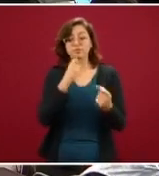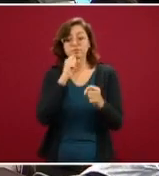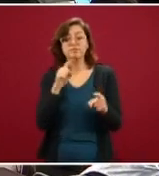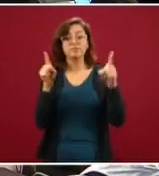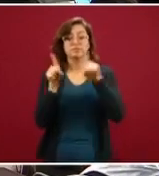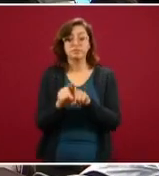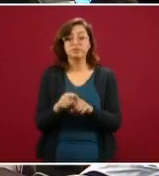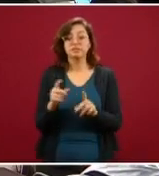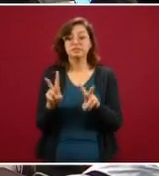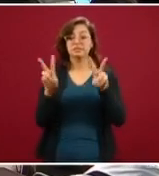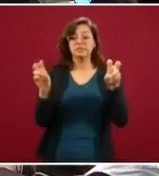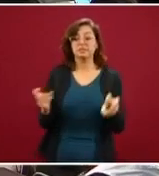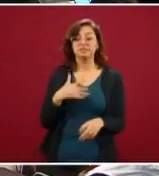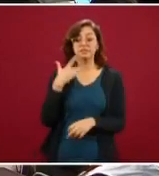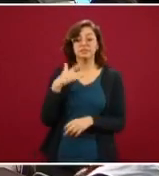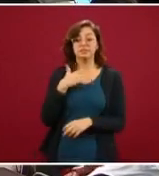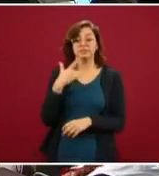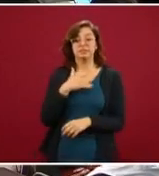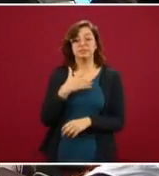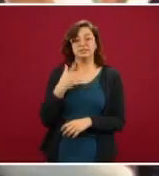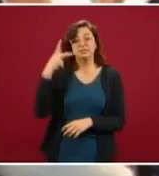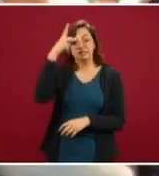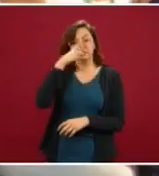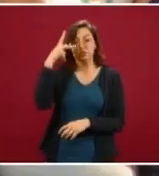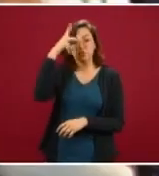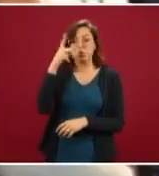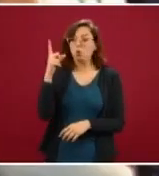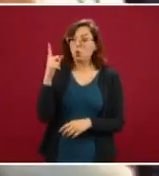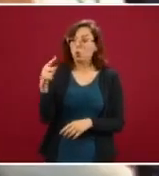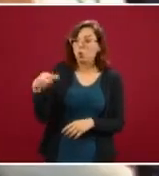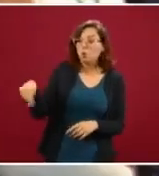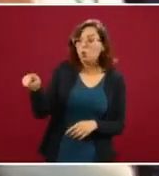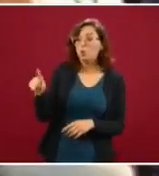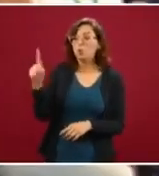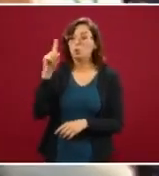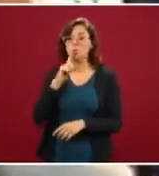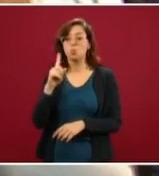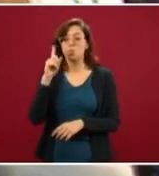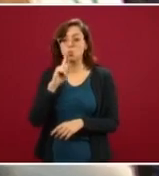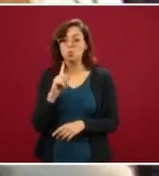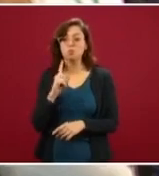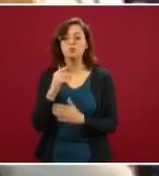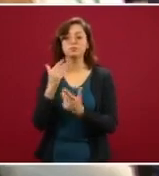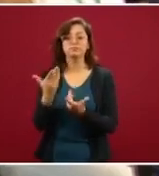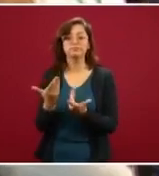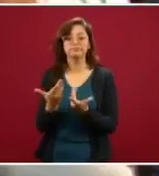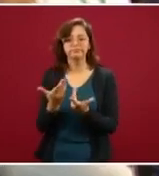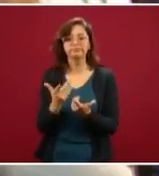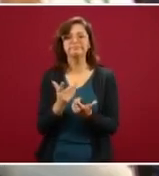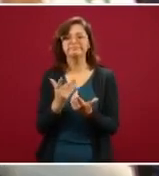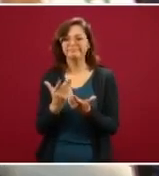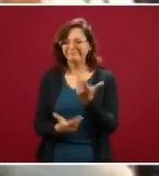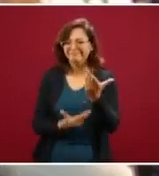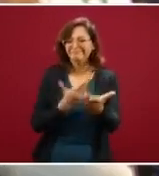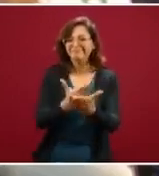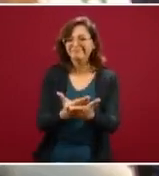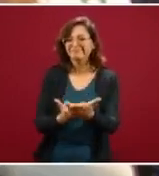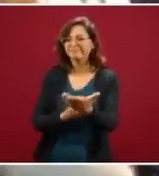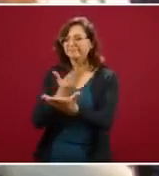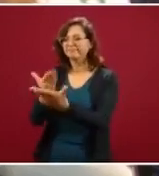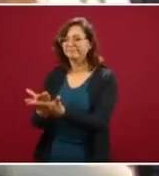asunto psicoemocional de las personas, de las mujeres, y poder ir planteando este tipo